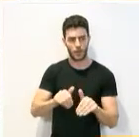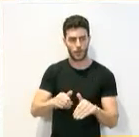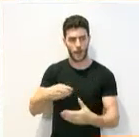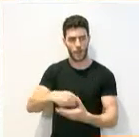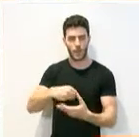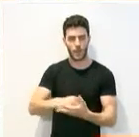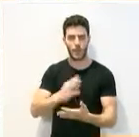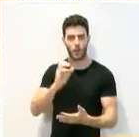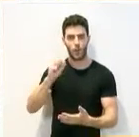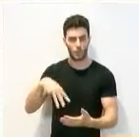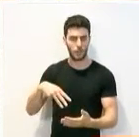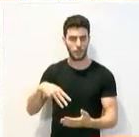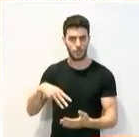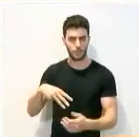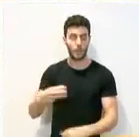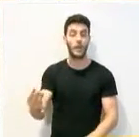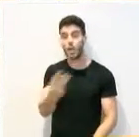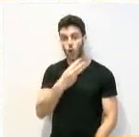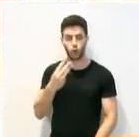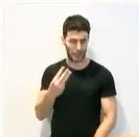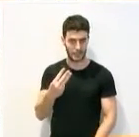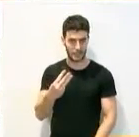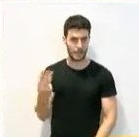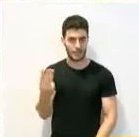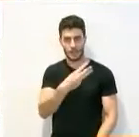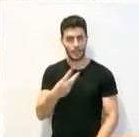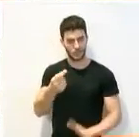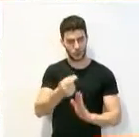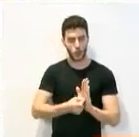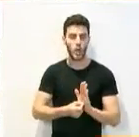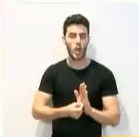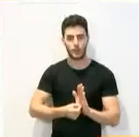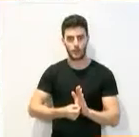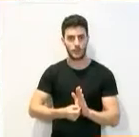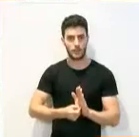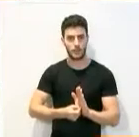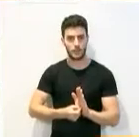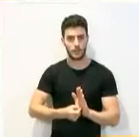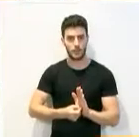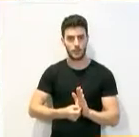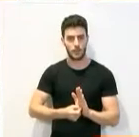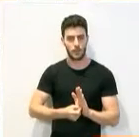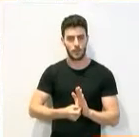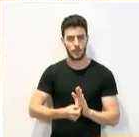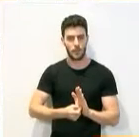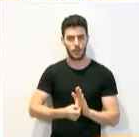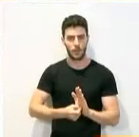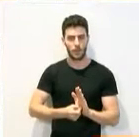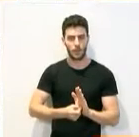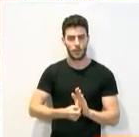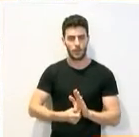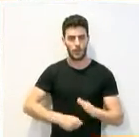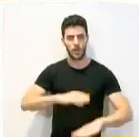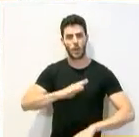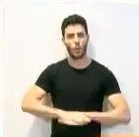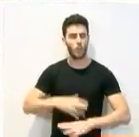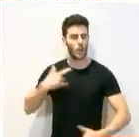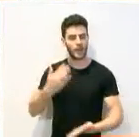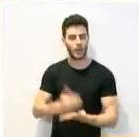OTAN. Aquellos tres condicionantes incumplidos desde